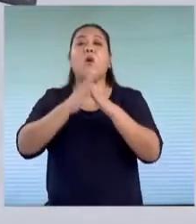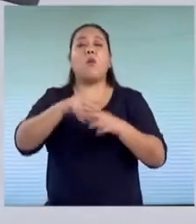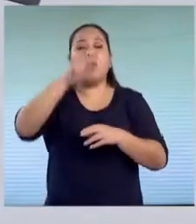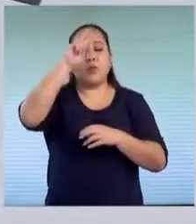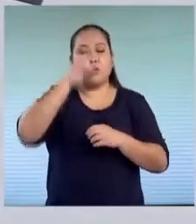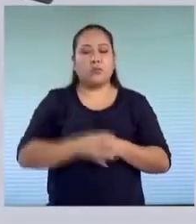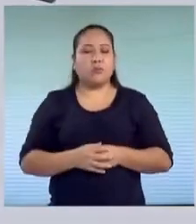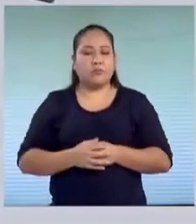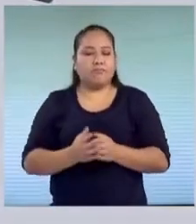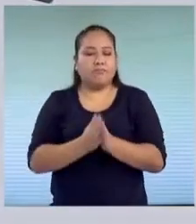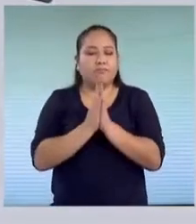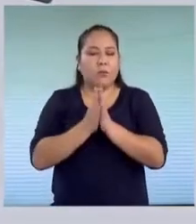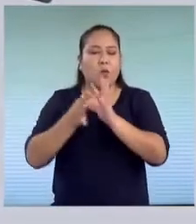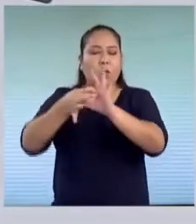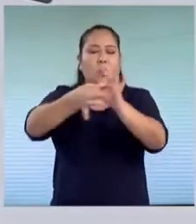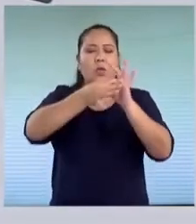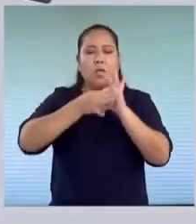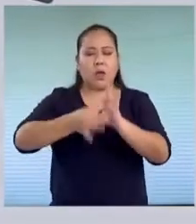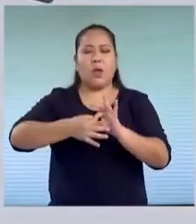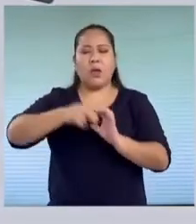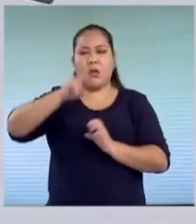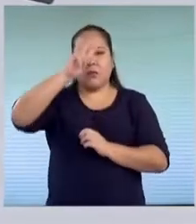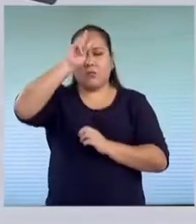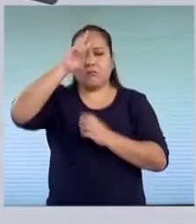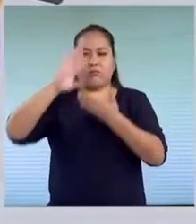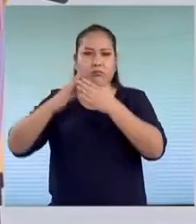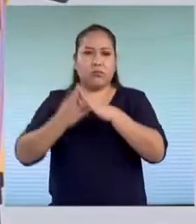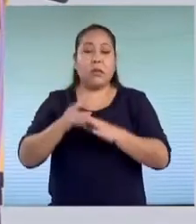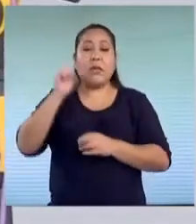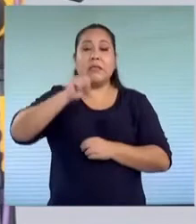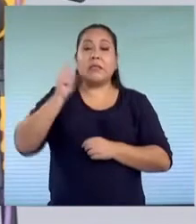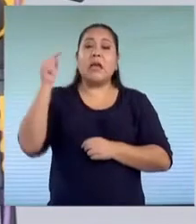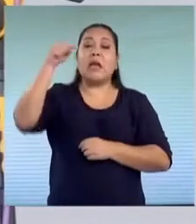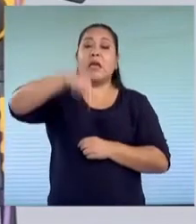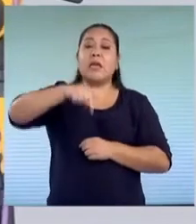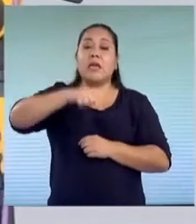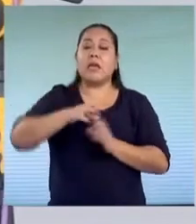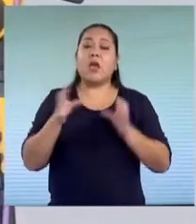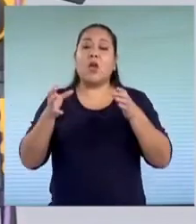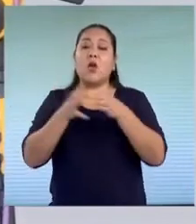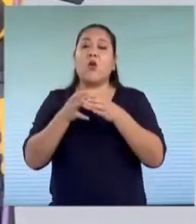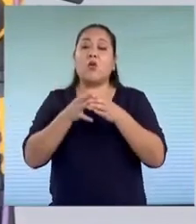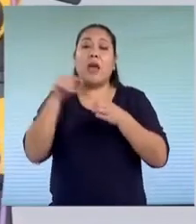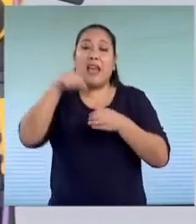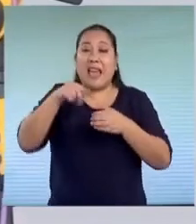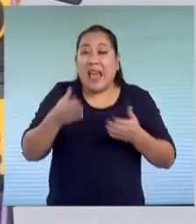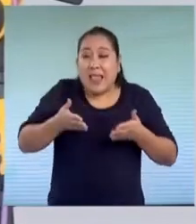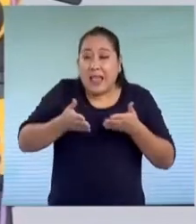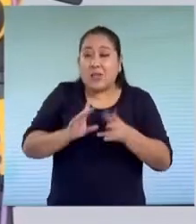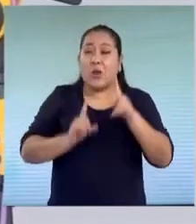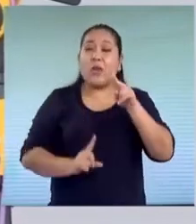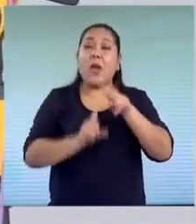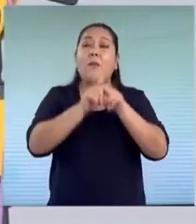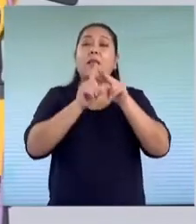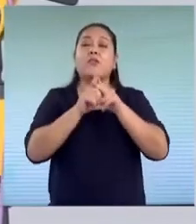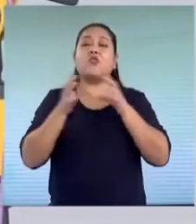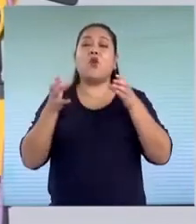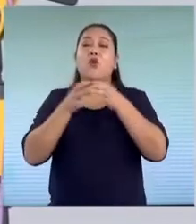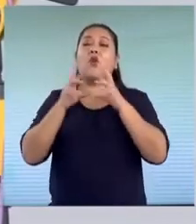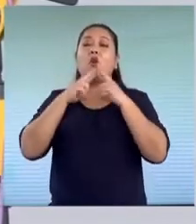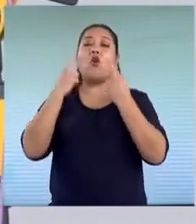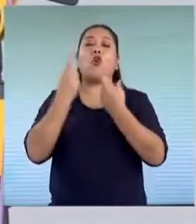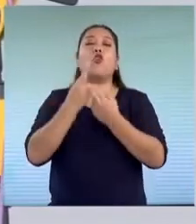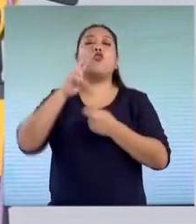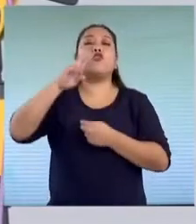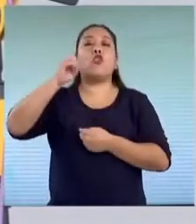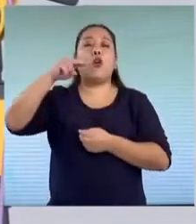unidad del pueblo peruano. Si bien es cierto, estamos acá en la cuna de las rondas campesinas, saludo al pueblo peruano por